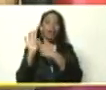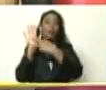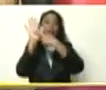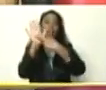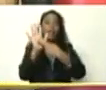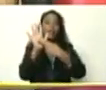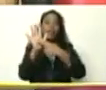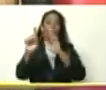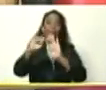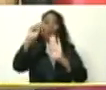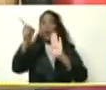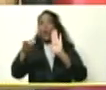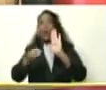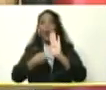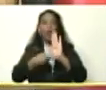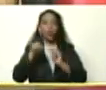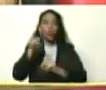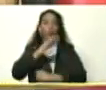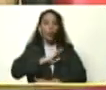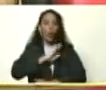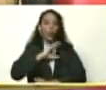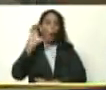representante plenipotenciario de su país,